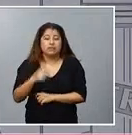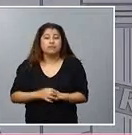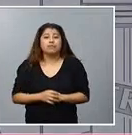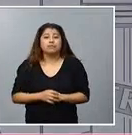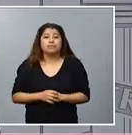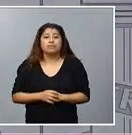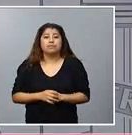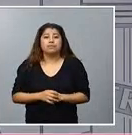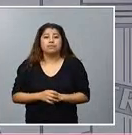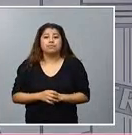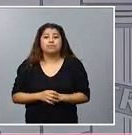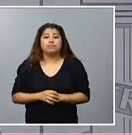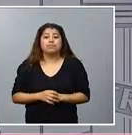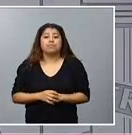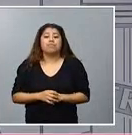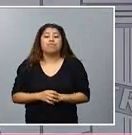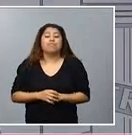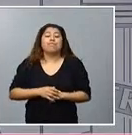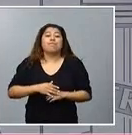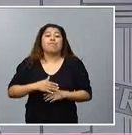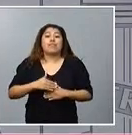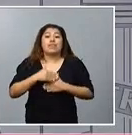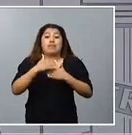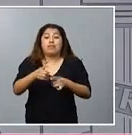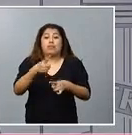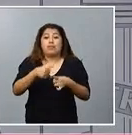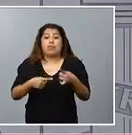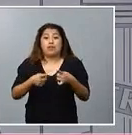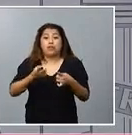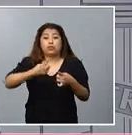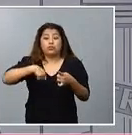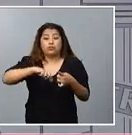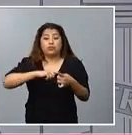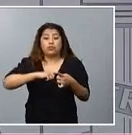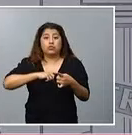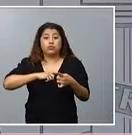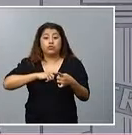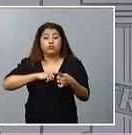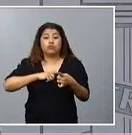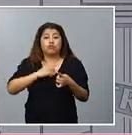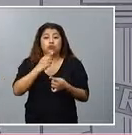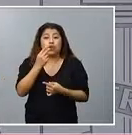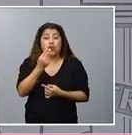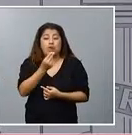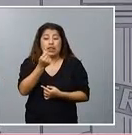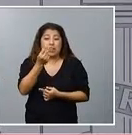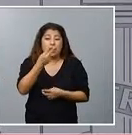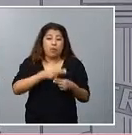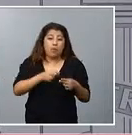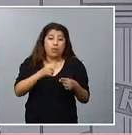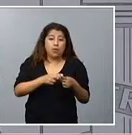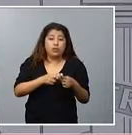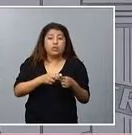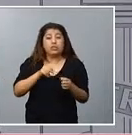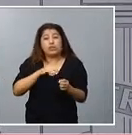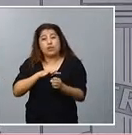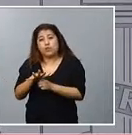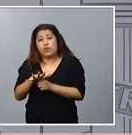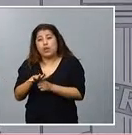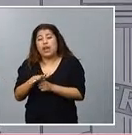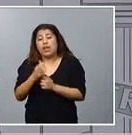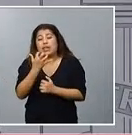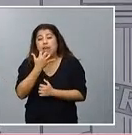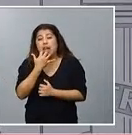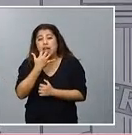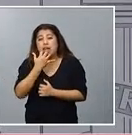tanto, en el medio plazo tenemos que implicarnos con todo nuestro capital político, de influencia, de ejemplaridad,